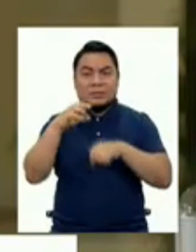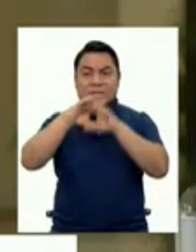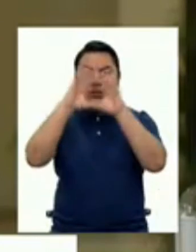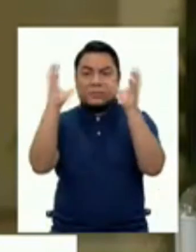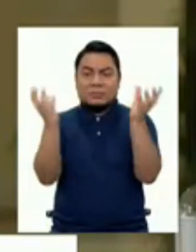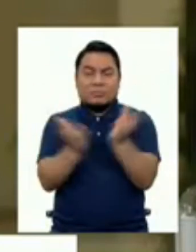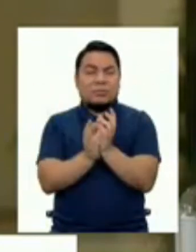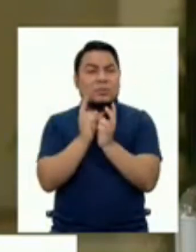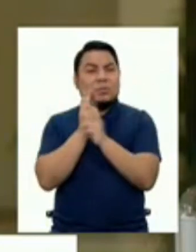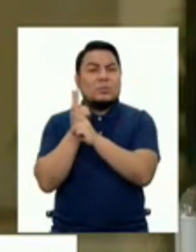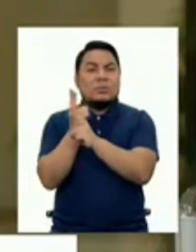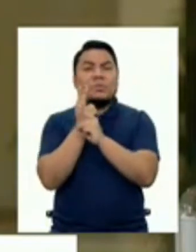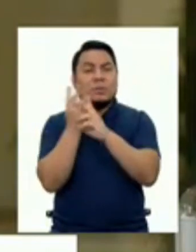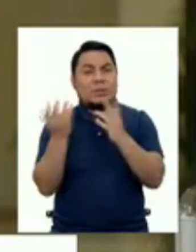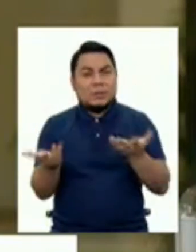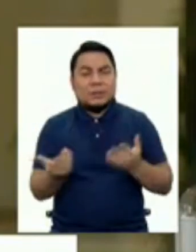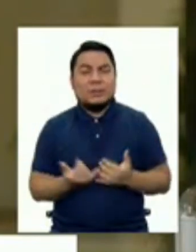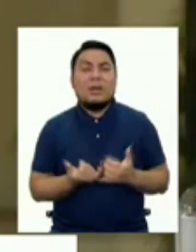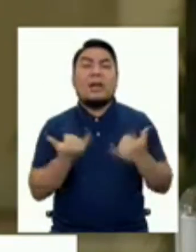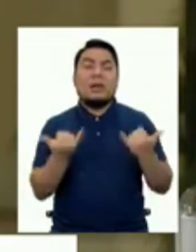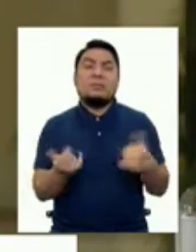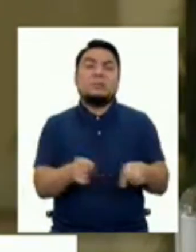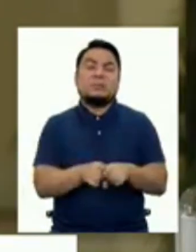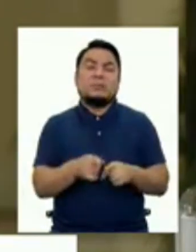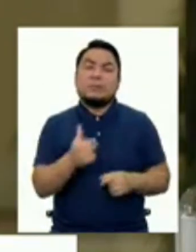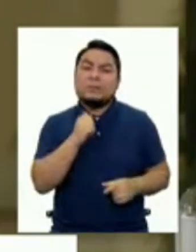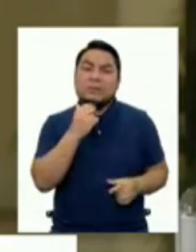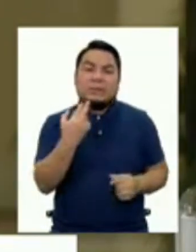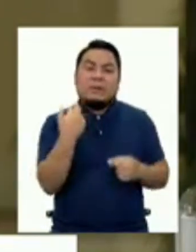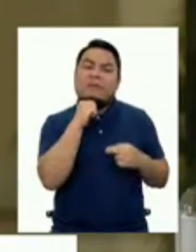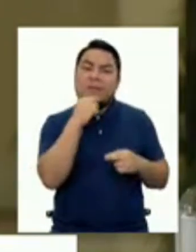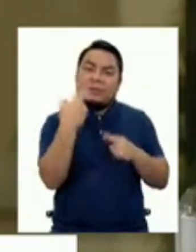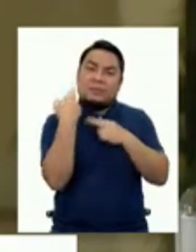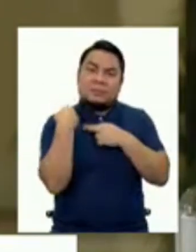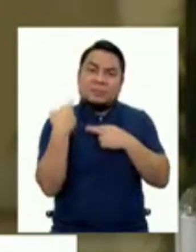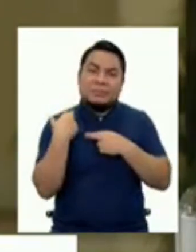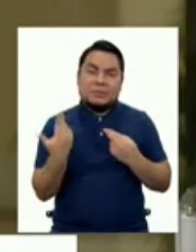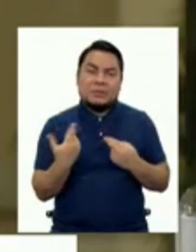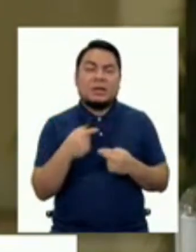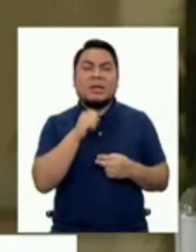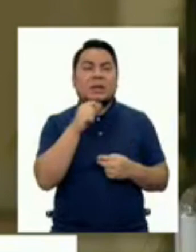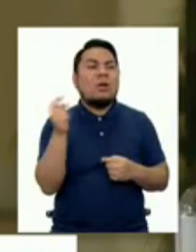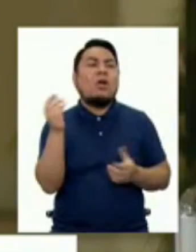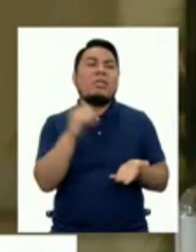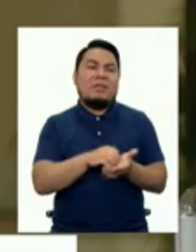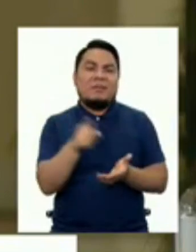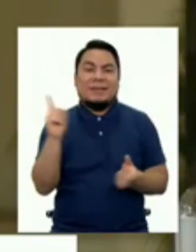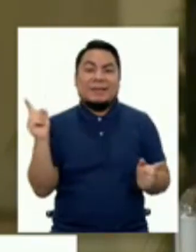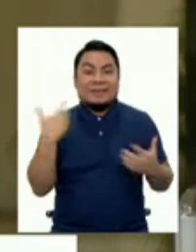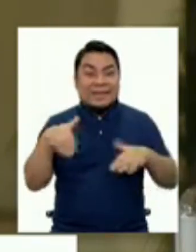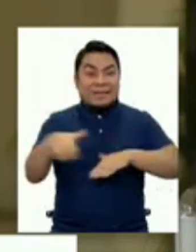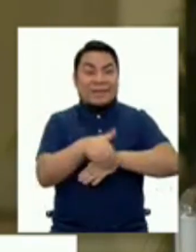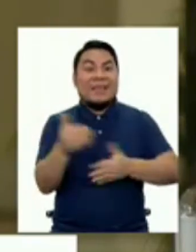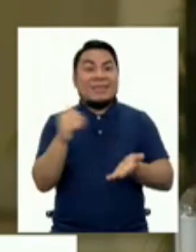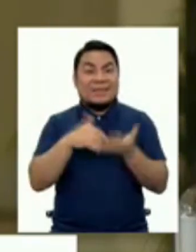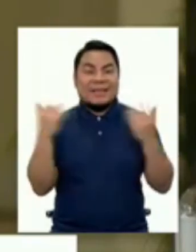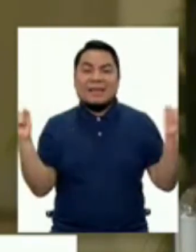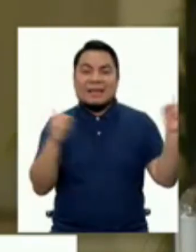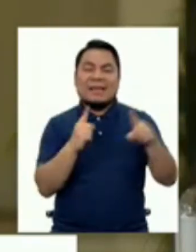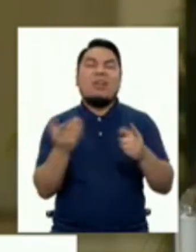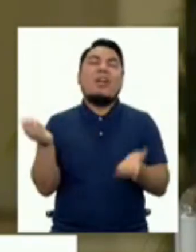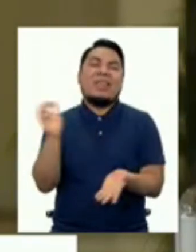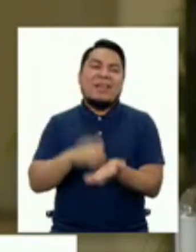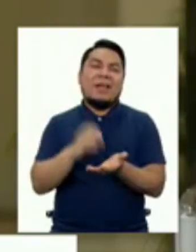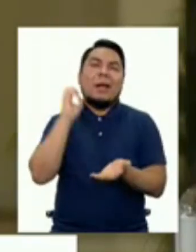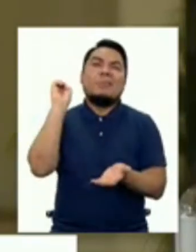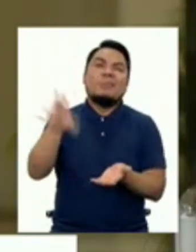esta situación, y nuevamente irresponsablemente comenzamos a recuperar